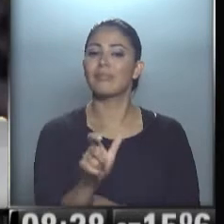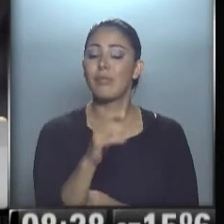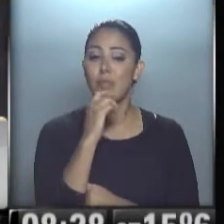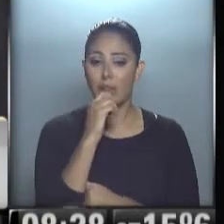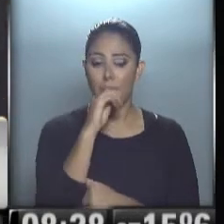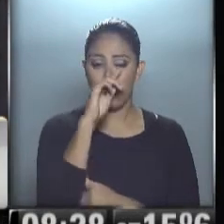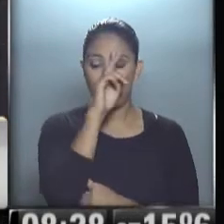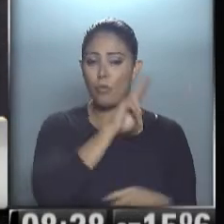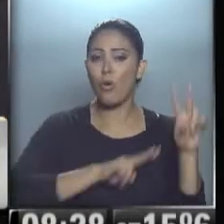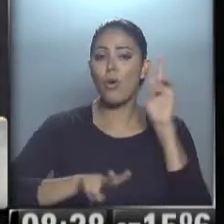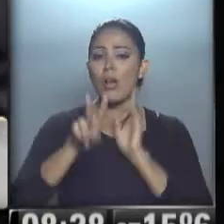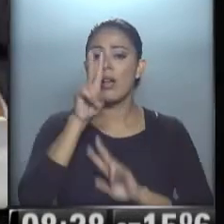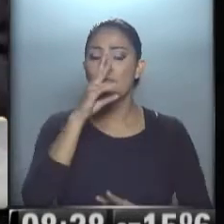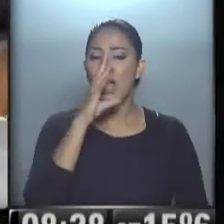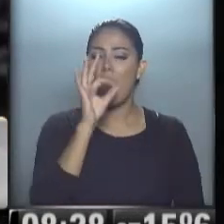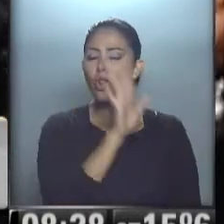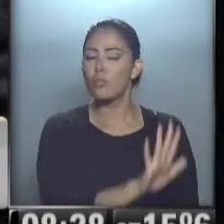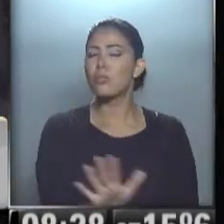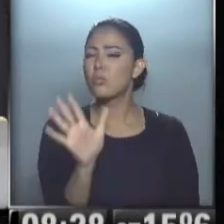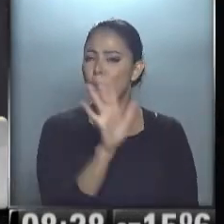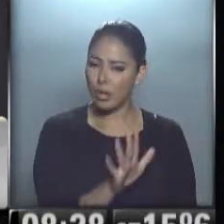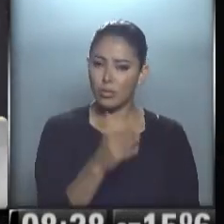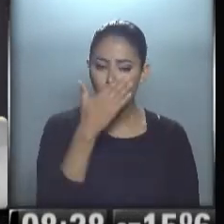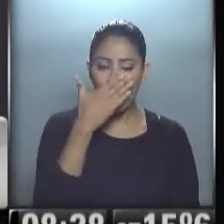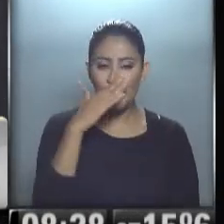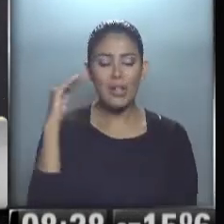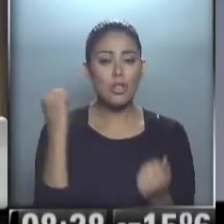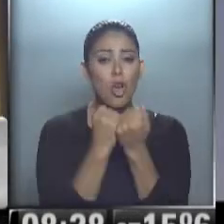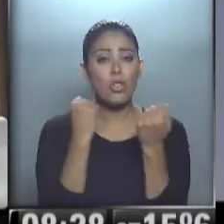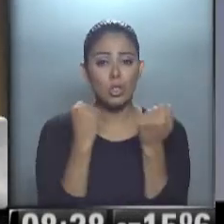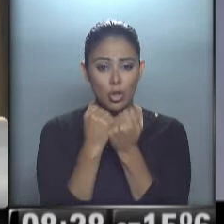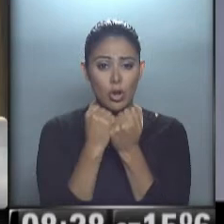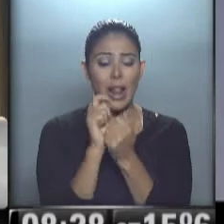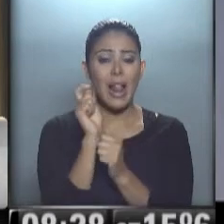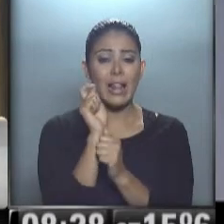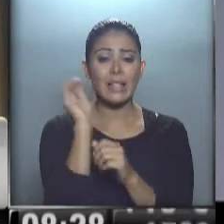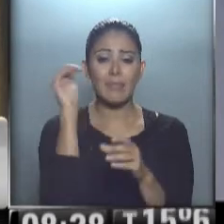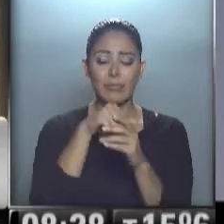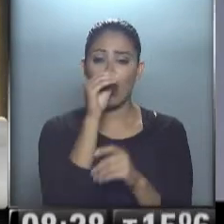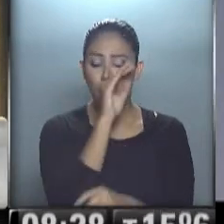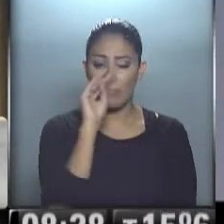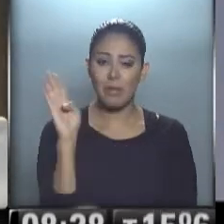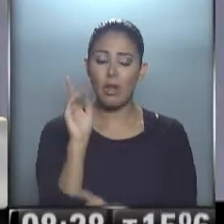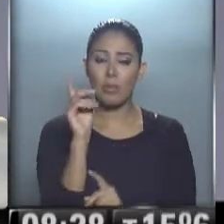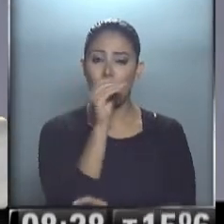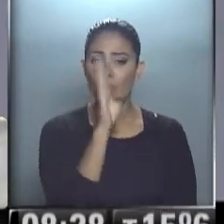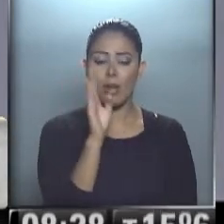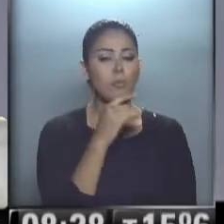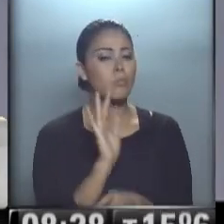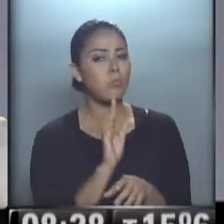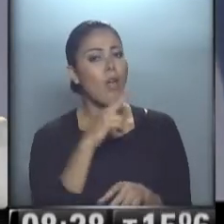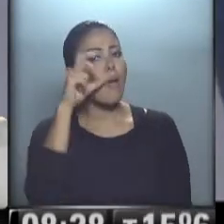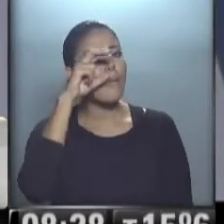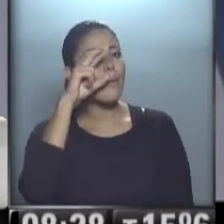busquemos a ver actividades ilícitas y hagamos un control sobre los clientes de los bancos y los propios bancos recojan la información veraz o